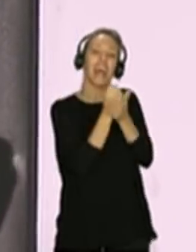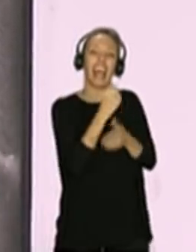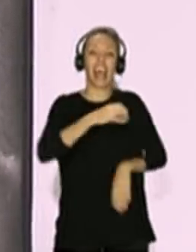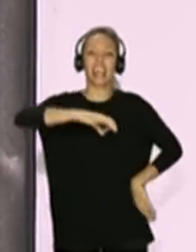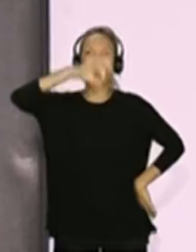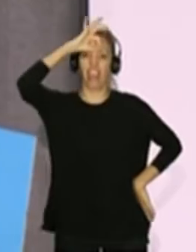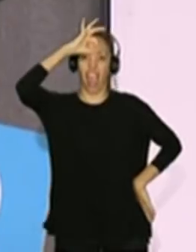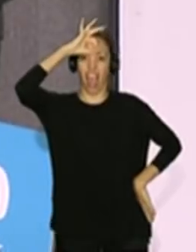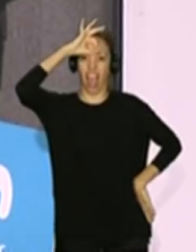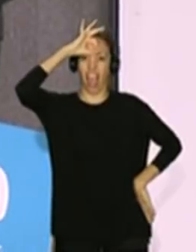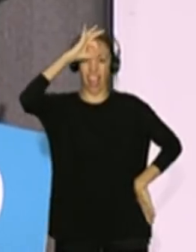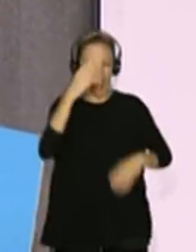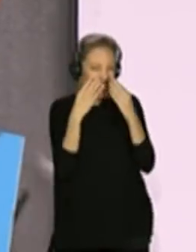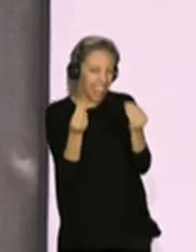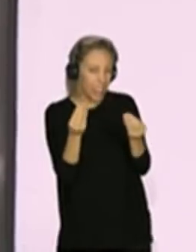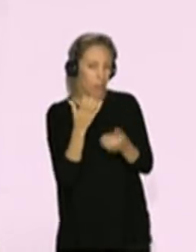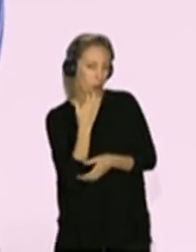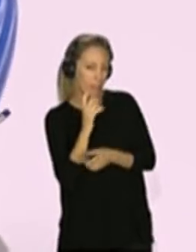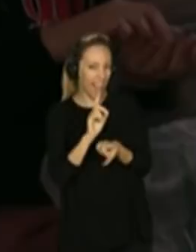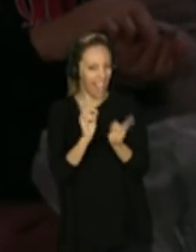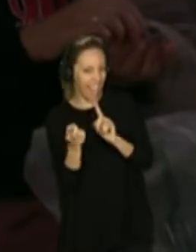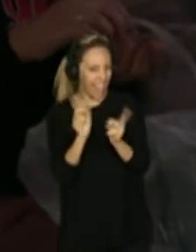Nivea, ¿lo cogiste?